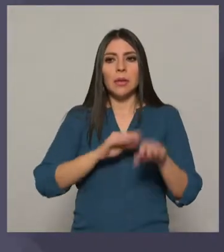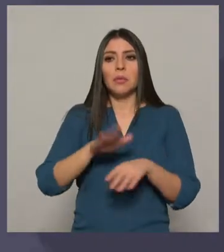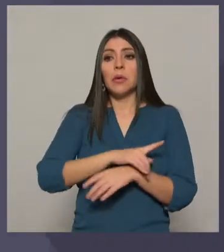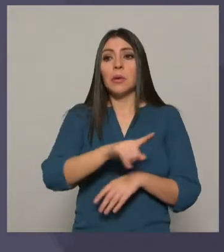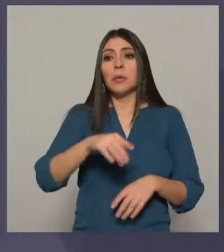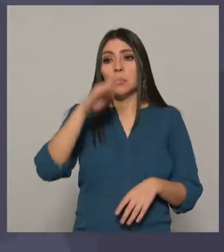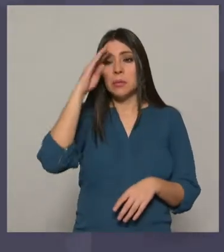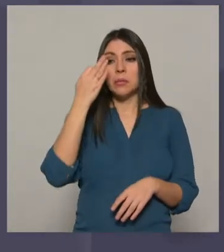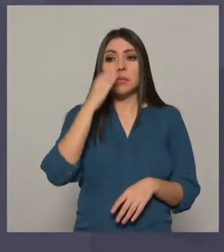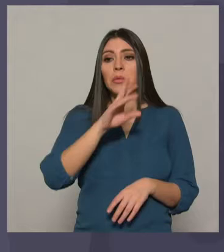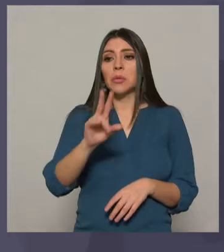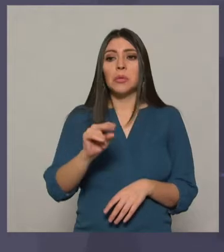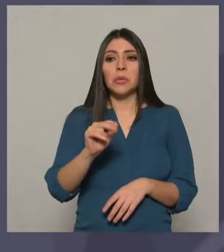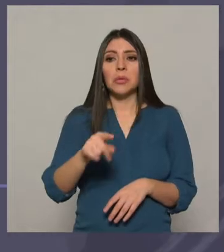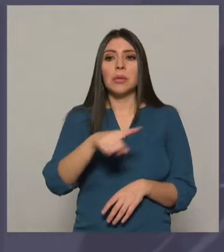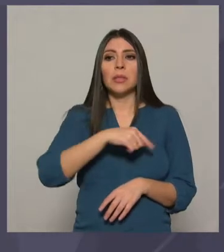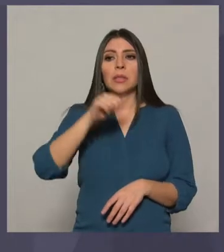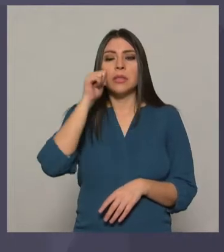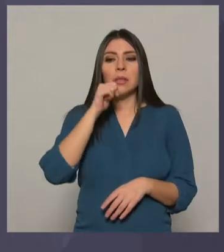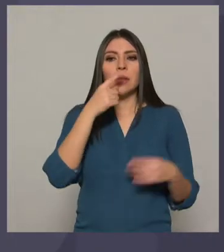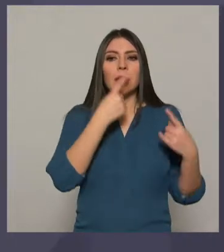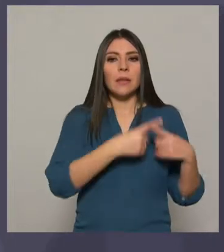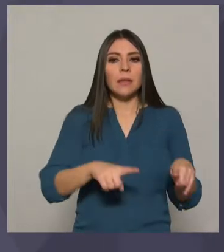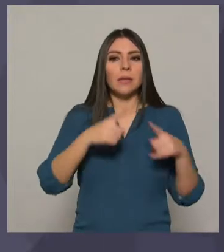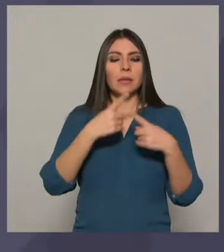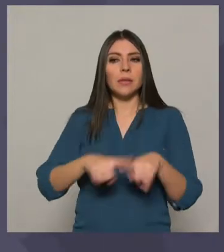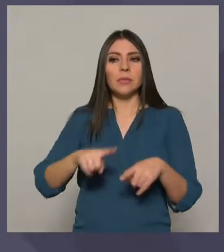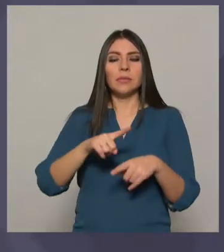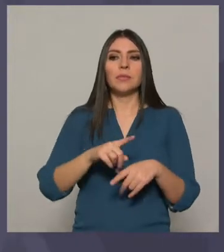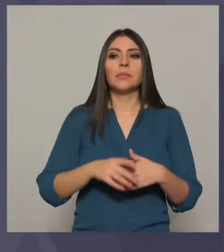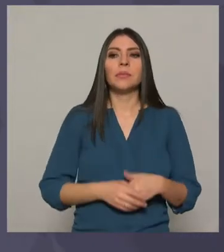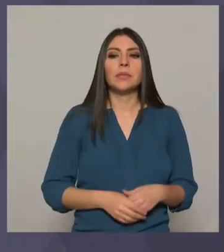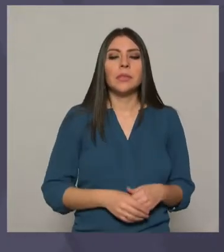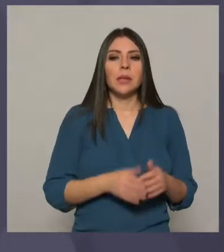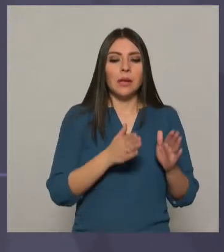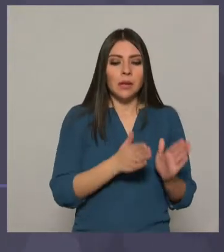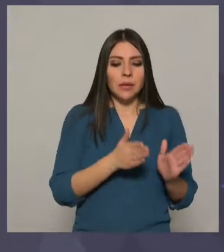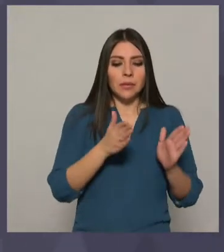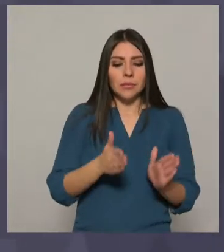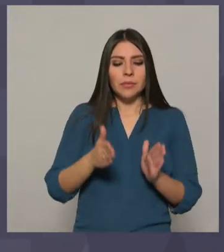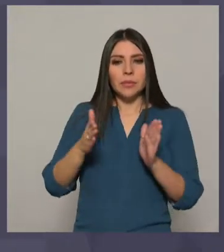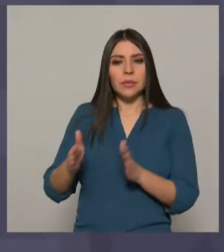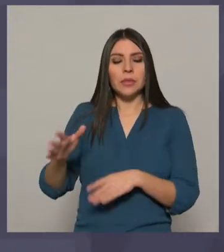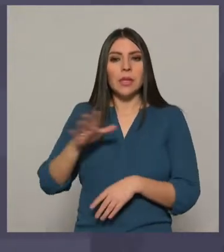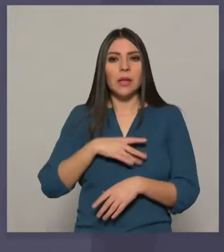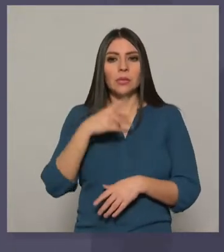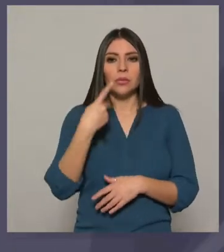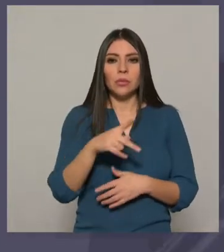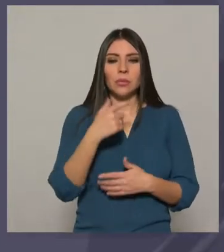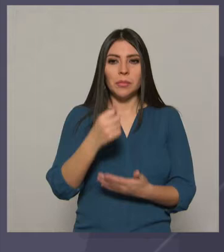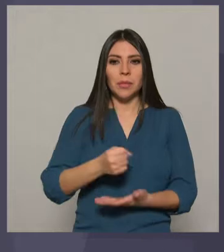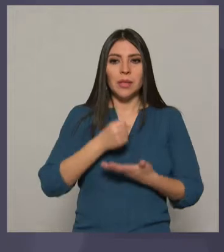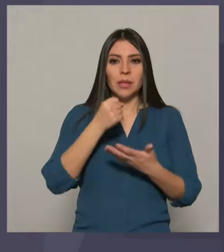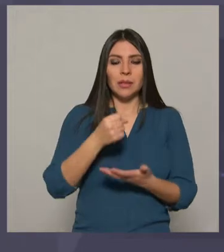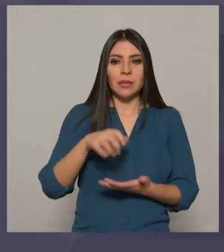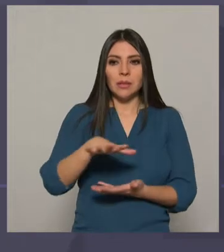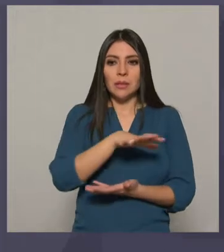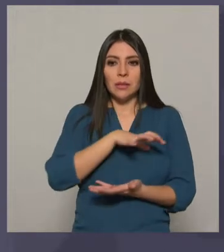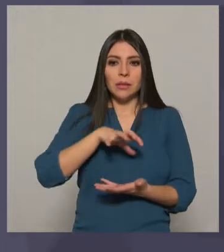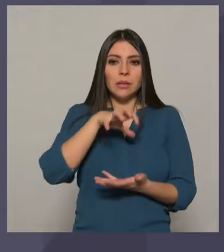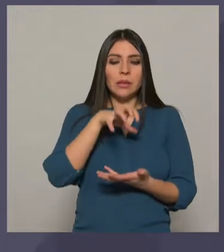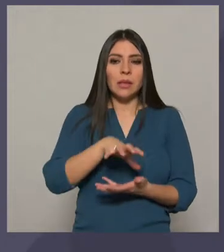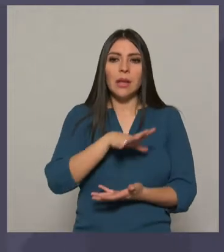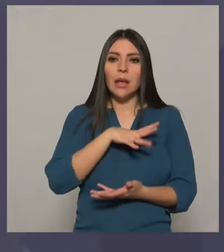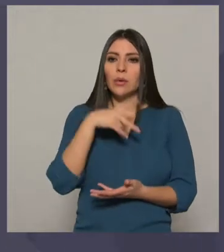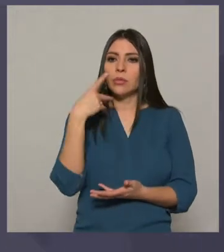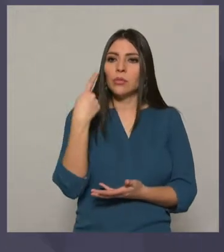flexibles, porque cada capítulo, cada parte del presupuesto que compone el presupuesto está ya prácticamente